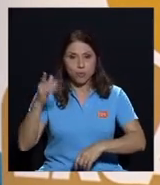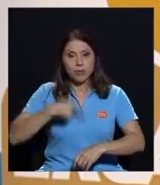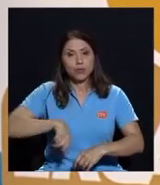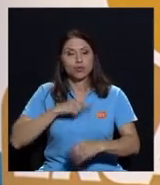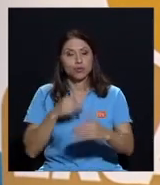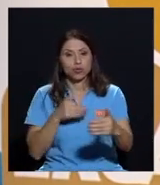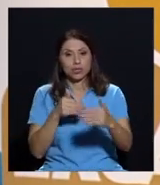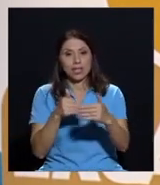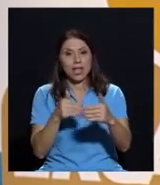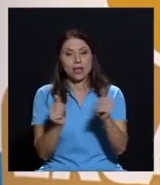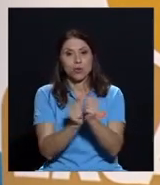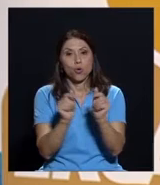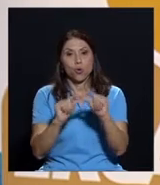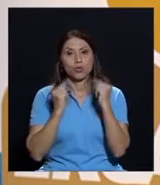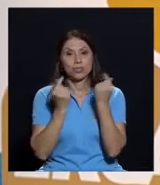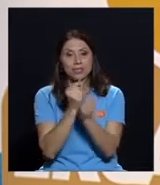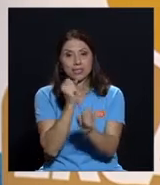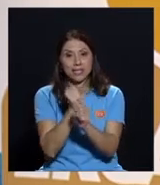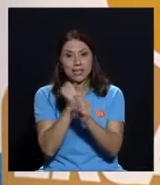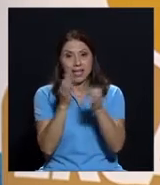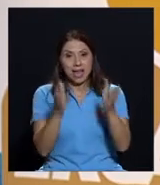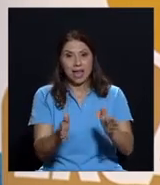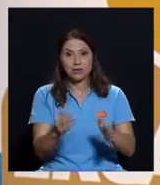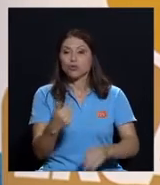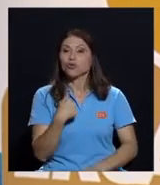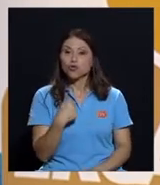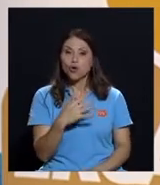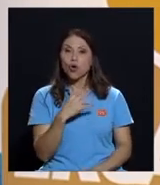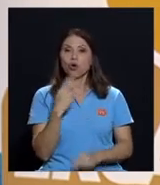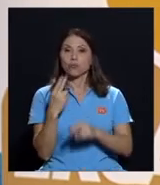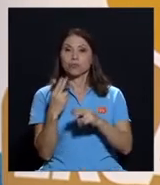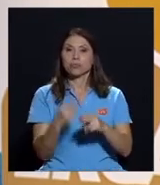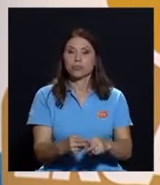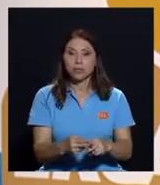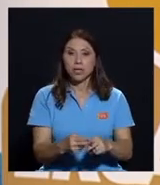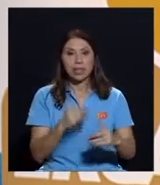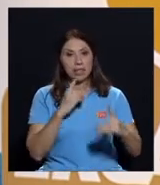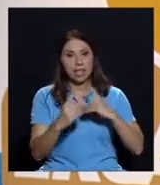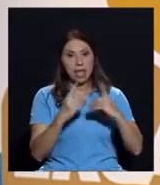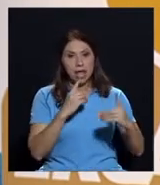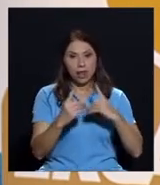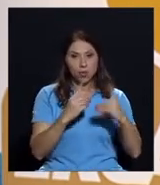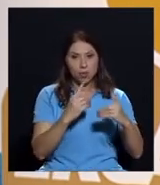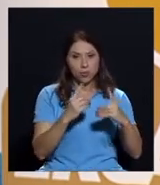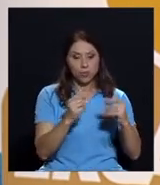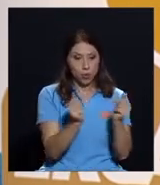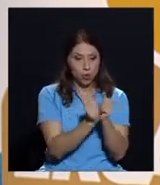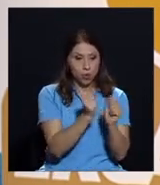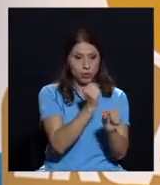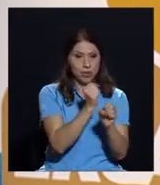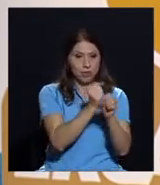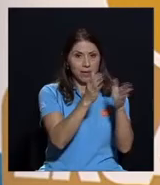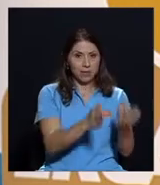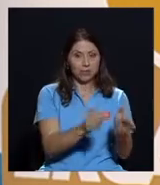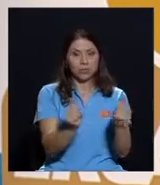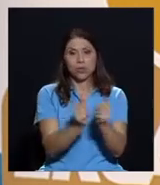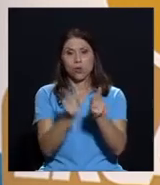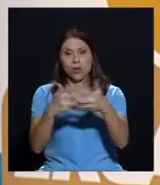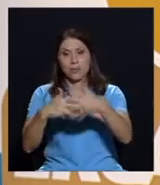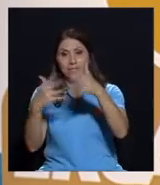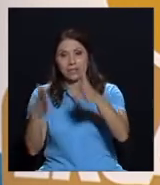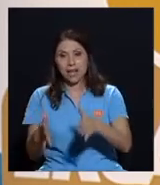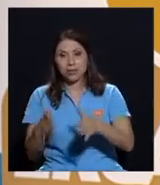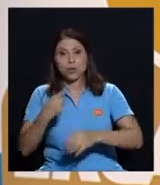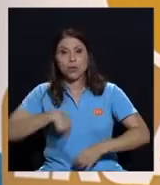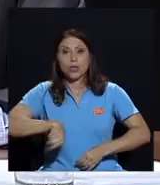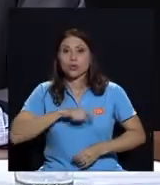sindicatos que yo llamo canales de diálogo tanto con sindicatos como con empresarios cuando nos correspondió a negociar negociamos cosas no para